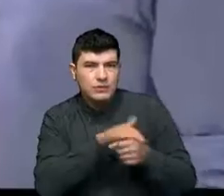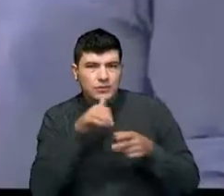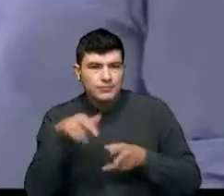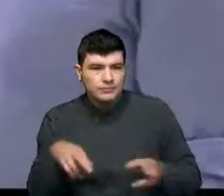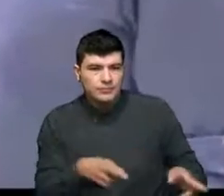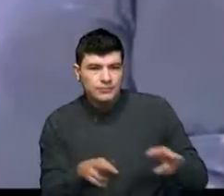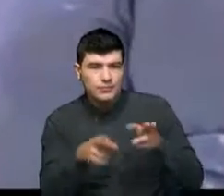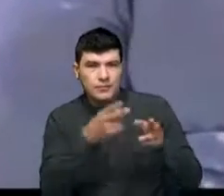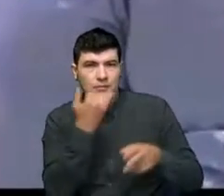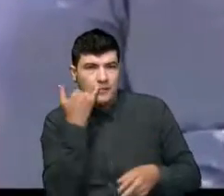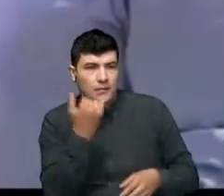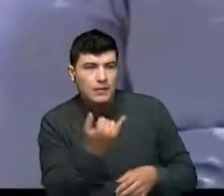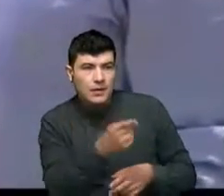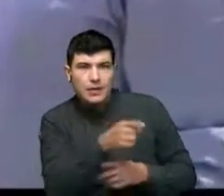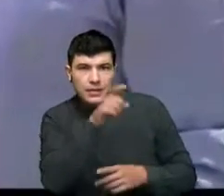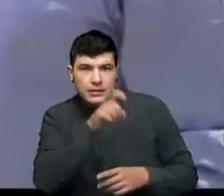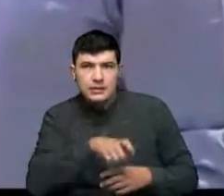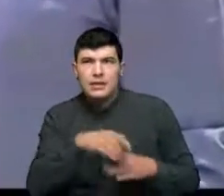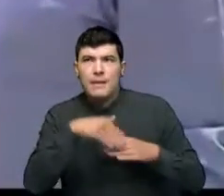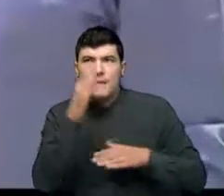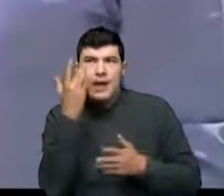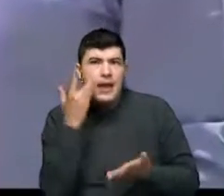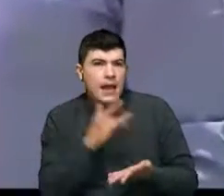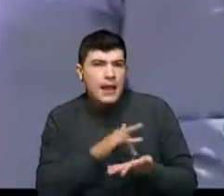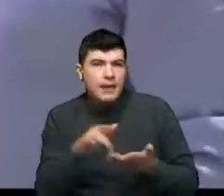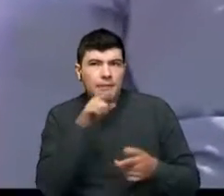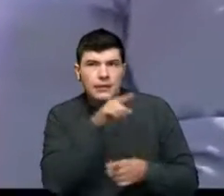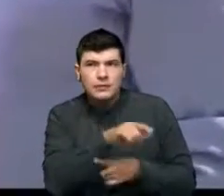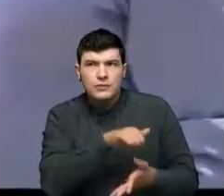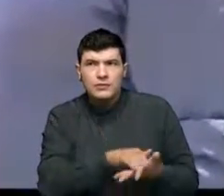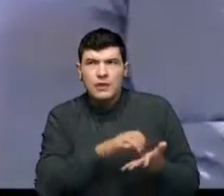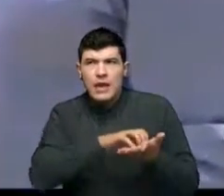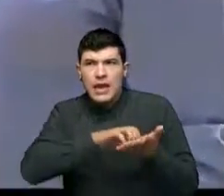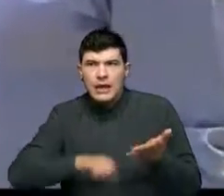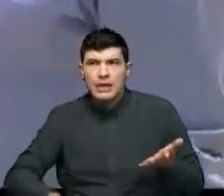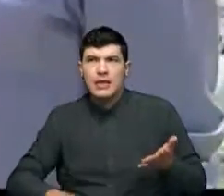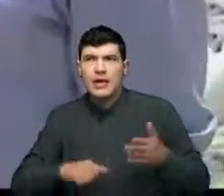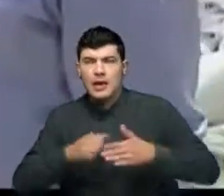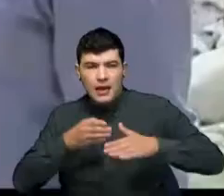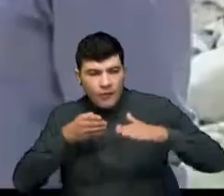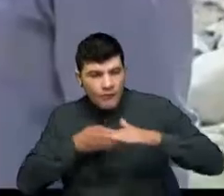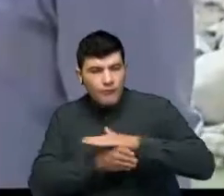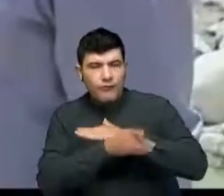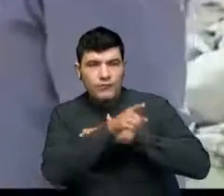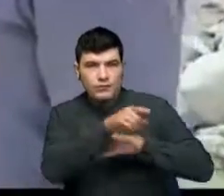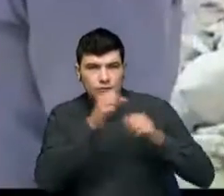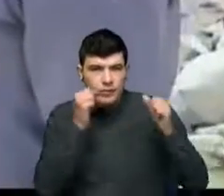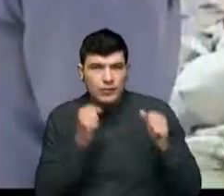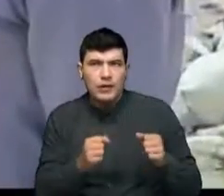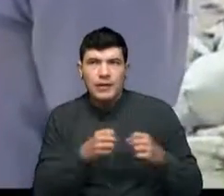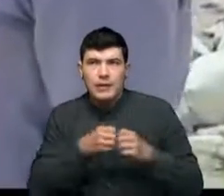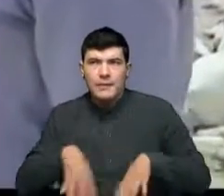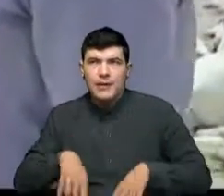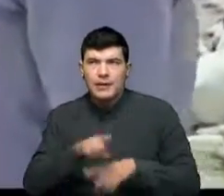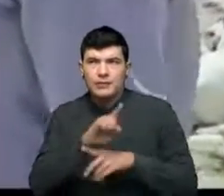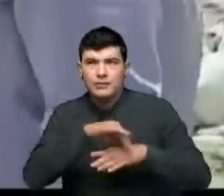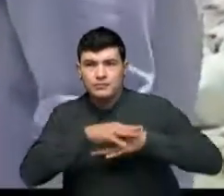errando que se necesitan más dragados en el río para quitarle la fuerza hacia la vía y evitar la pérdida de calzadas como las que tenemos